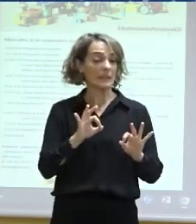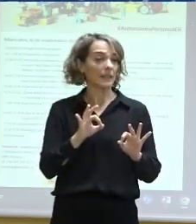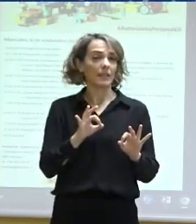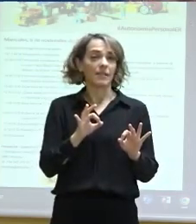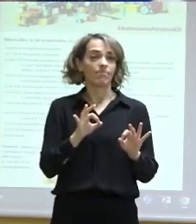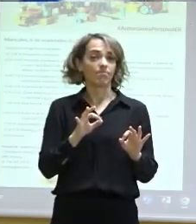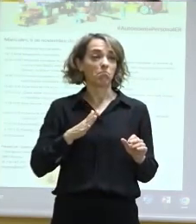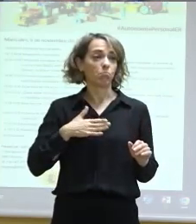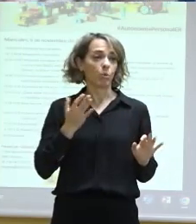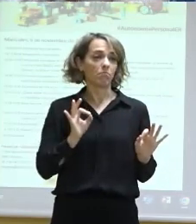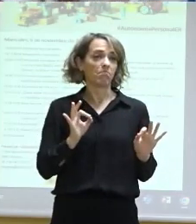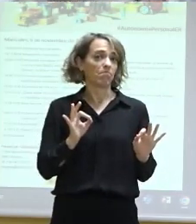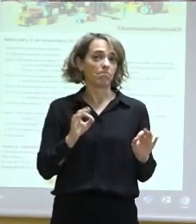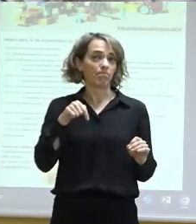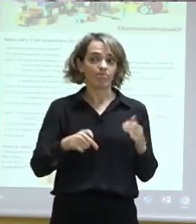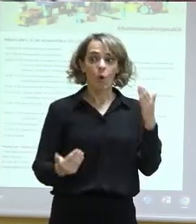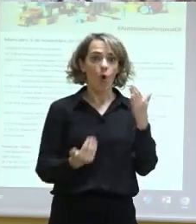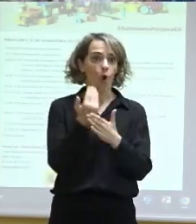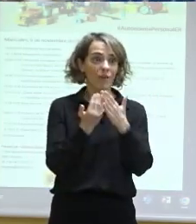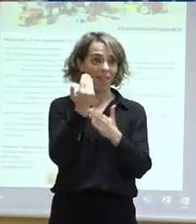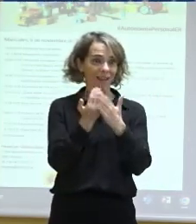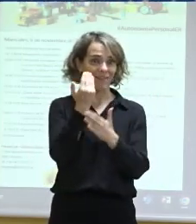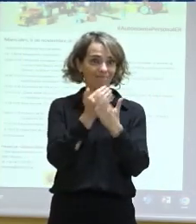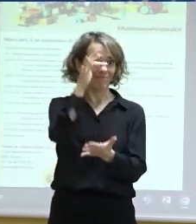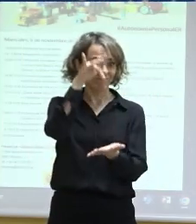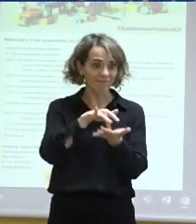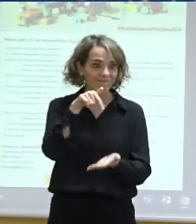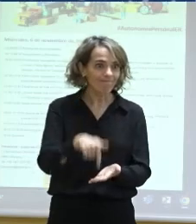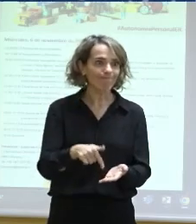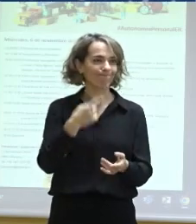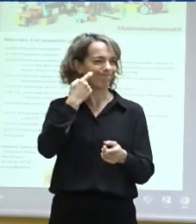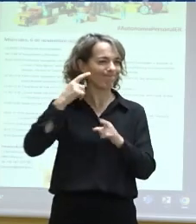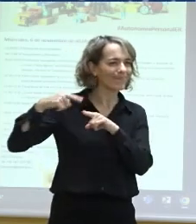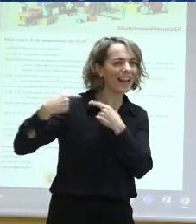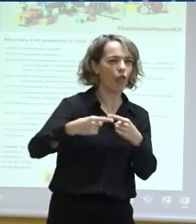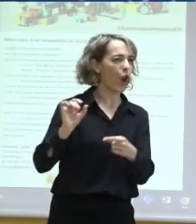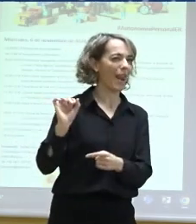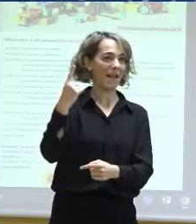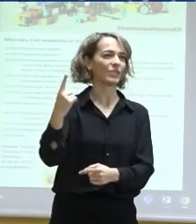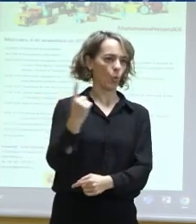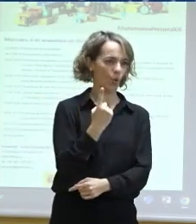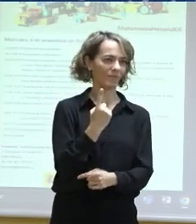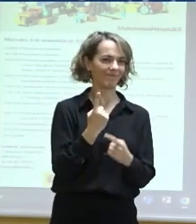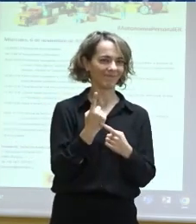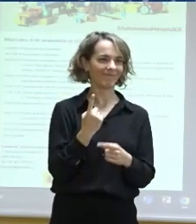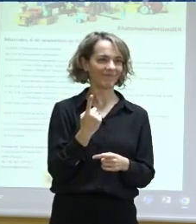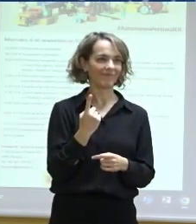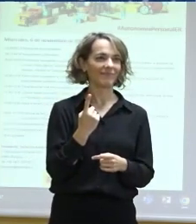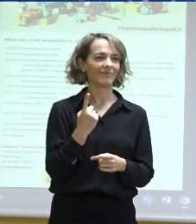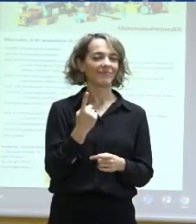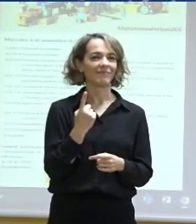de las jornadas que tienen más tradición y que más